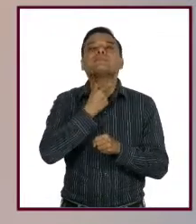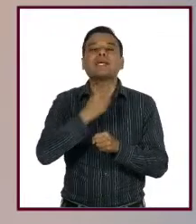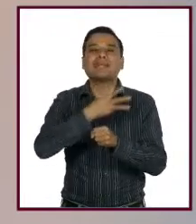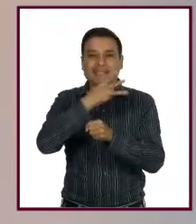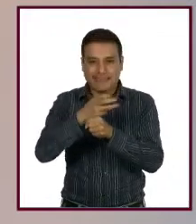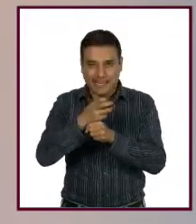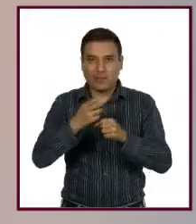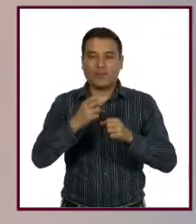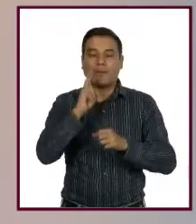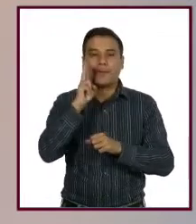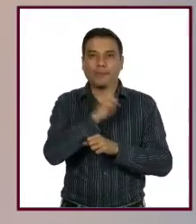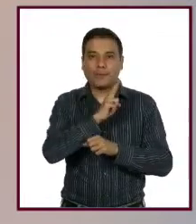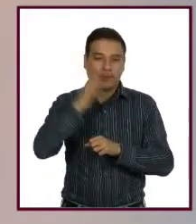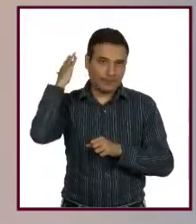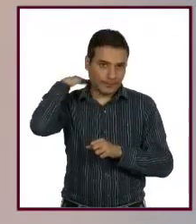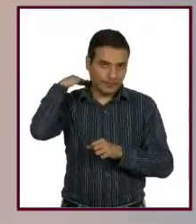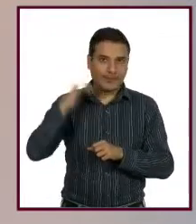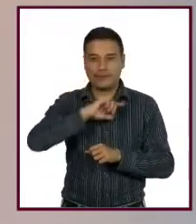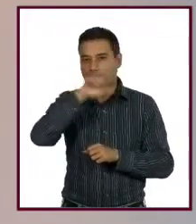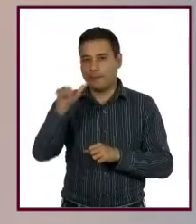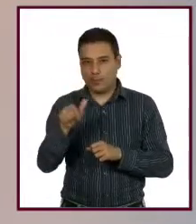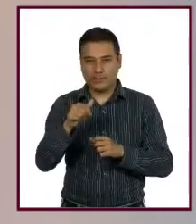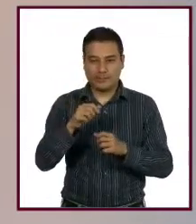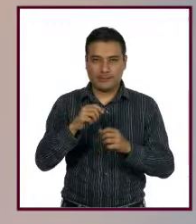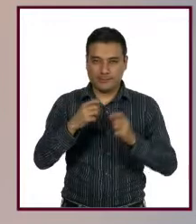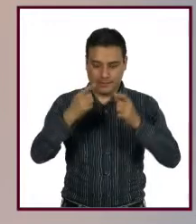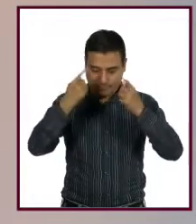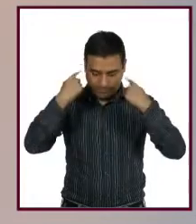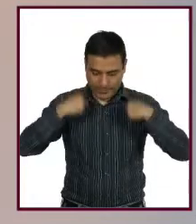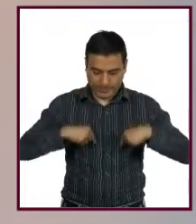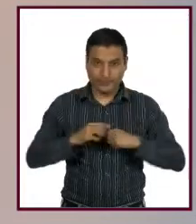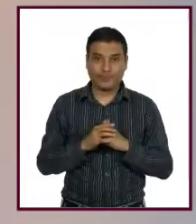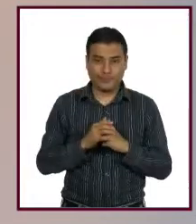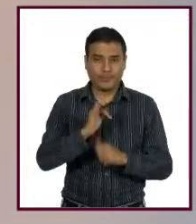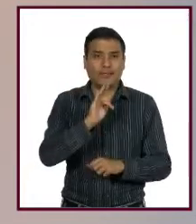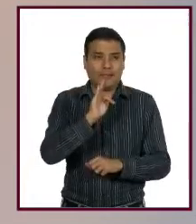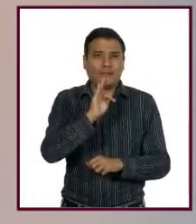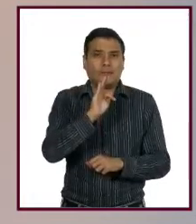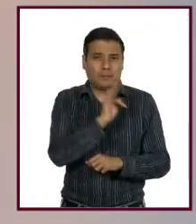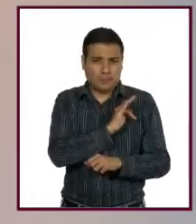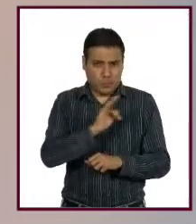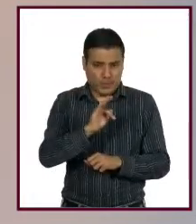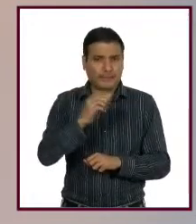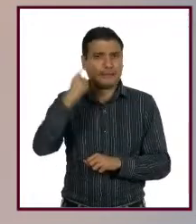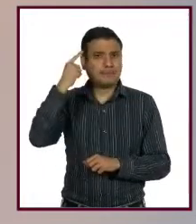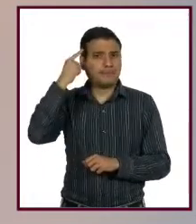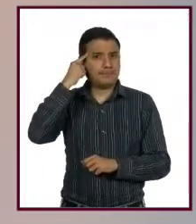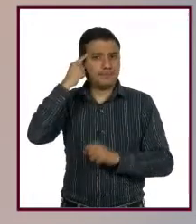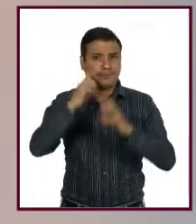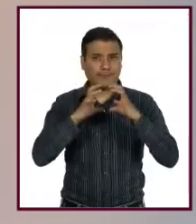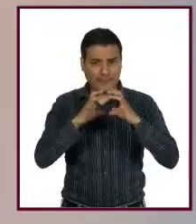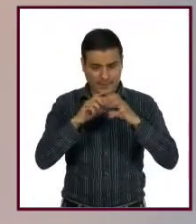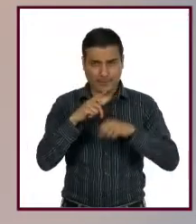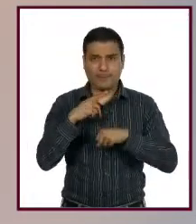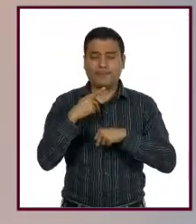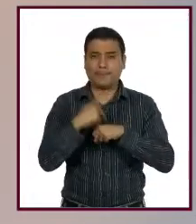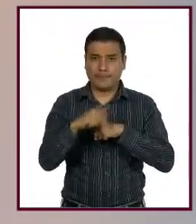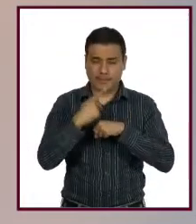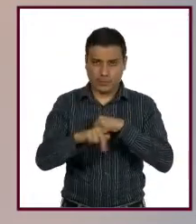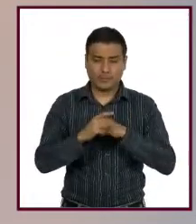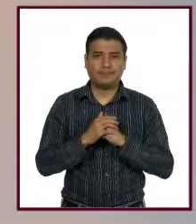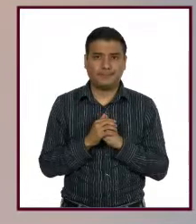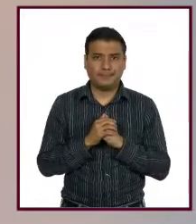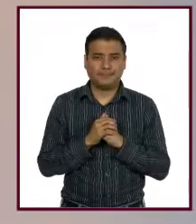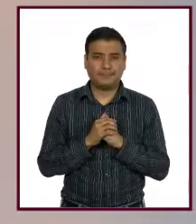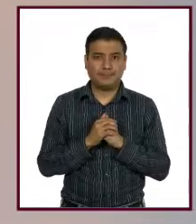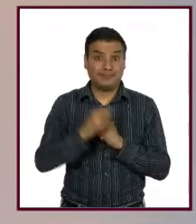genera efectos relacionados con alteraciones en nuestro sistema nervioso central. Ahí es donde